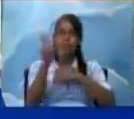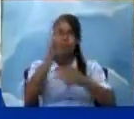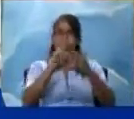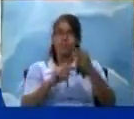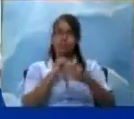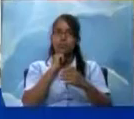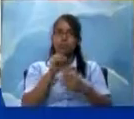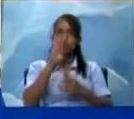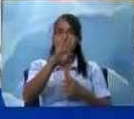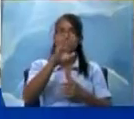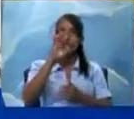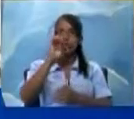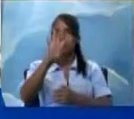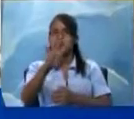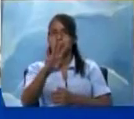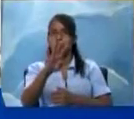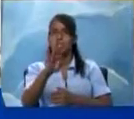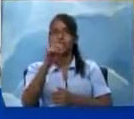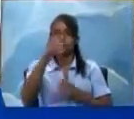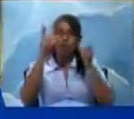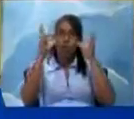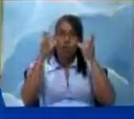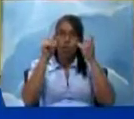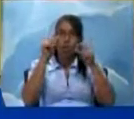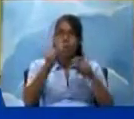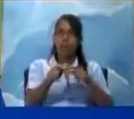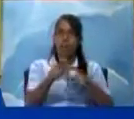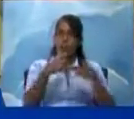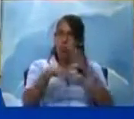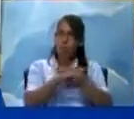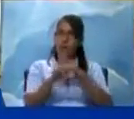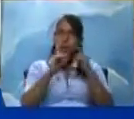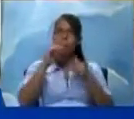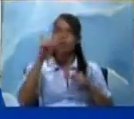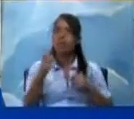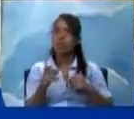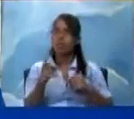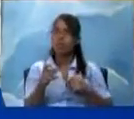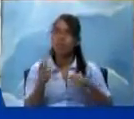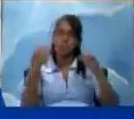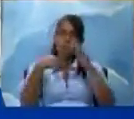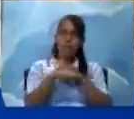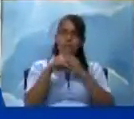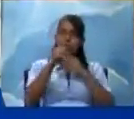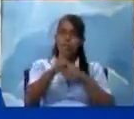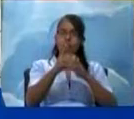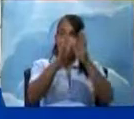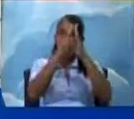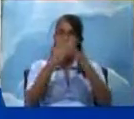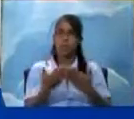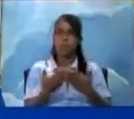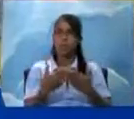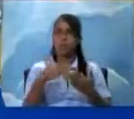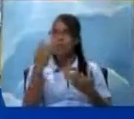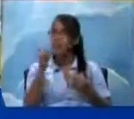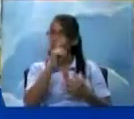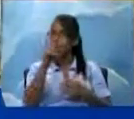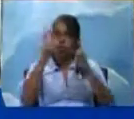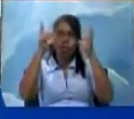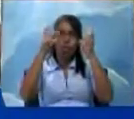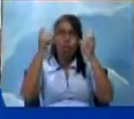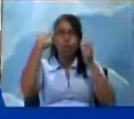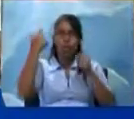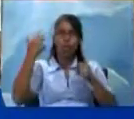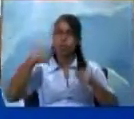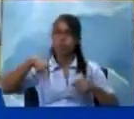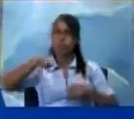el 44. Oiga, ellos van a preguntar, bueno, vaya usted a la Biblia, que no lo oiga